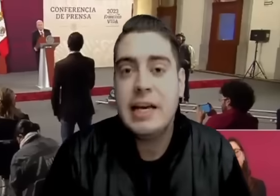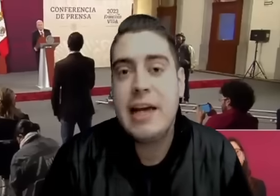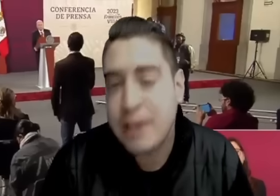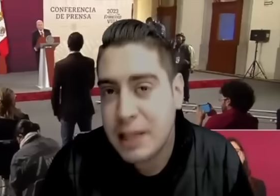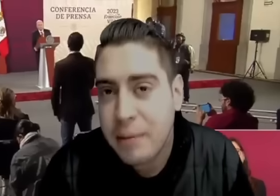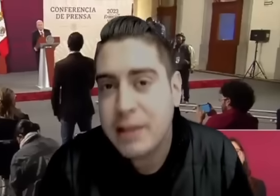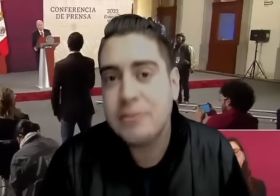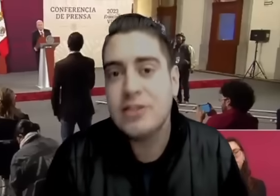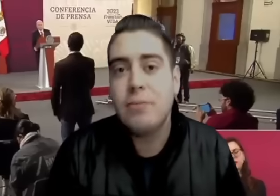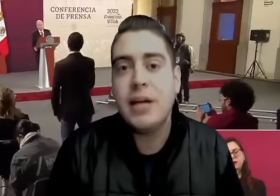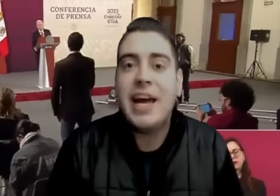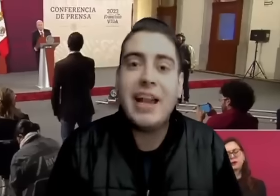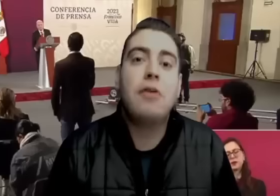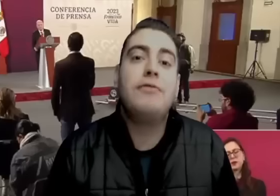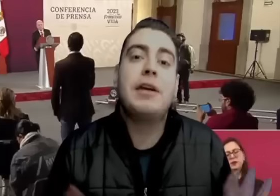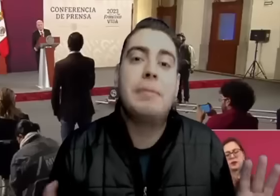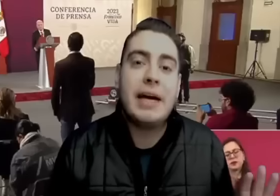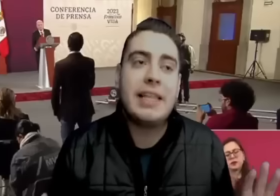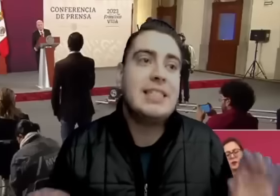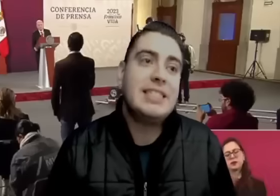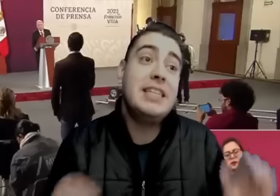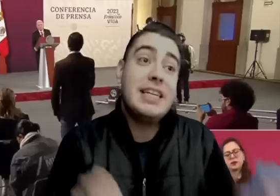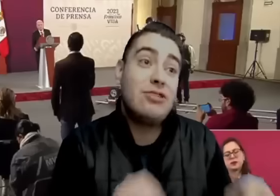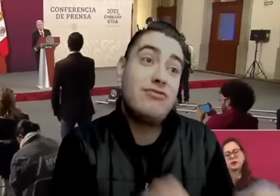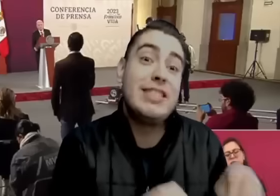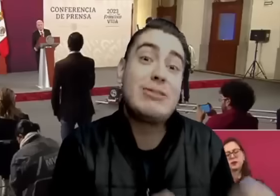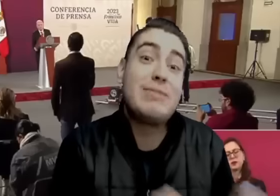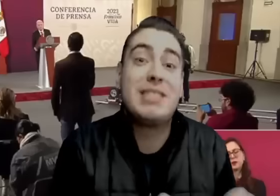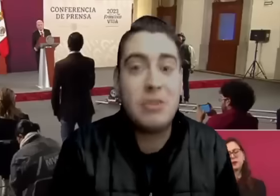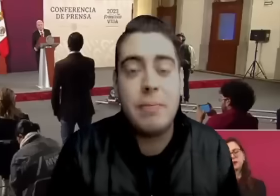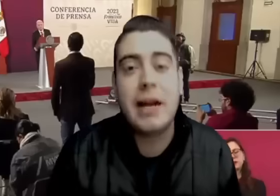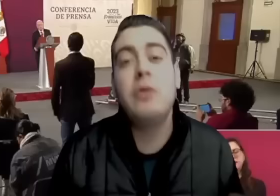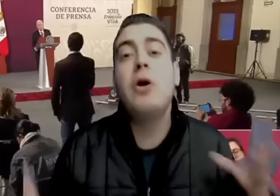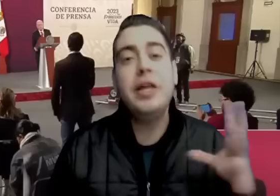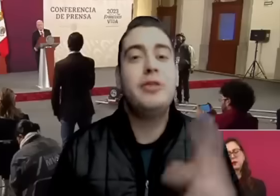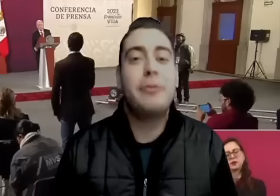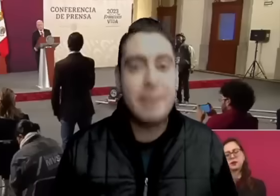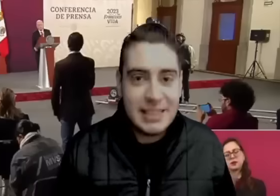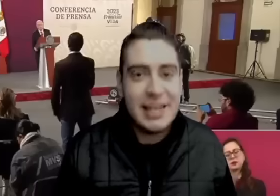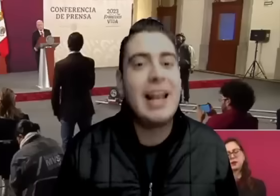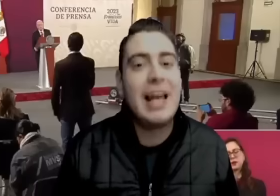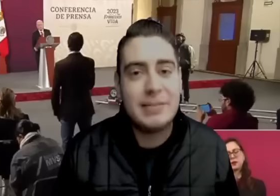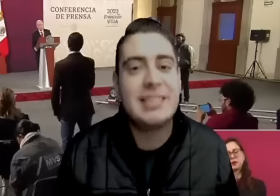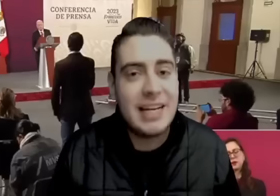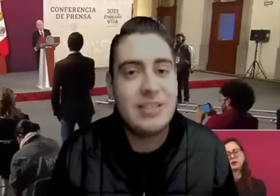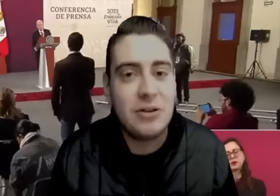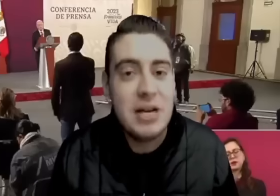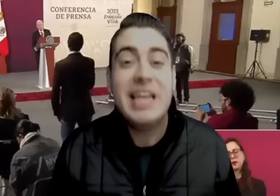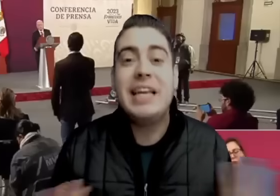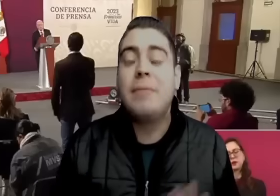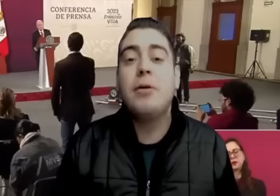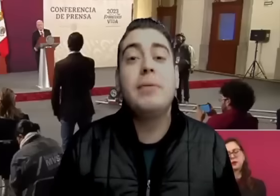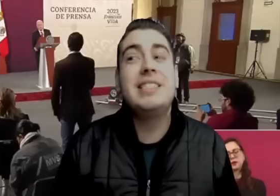dólares. Y efectivamente, pues no puede él confirmar, decir sí, esto fue lo que pasó, para no entorpecer la